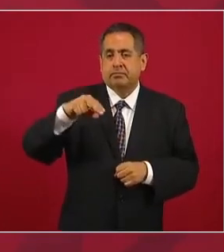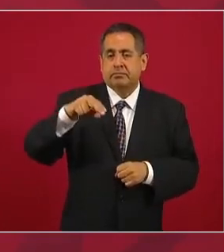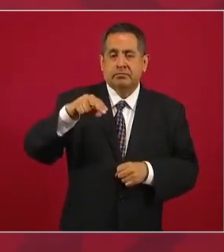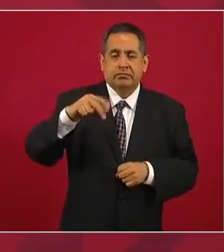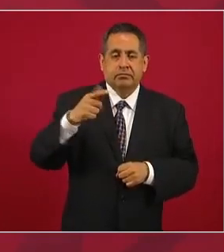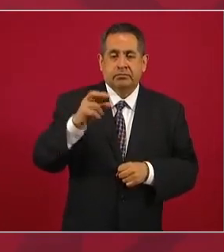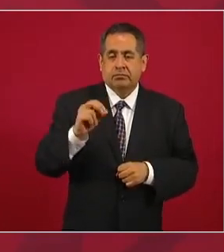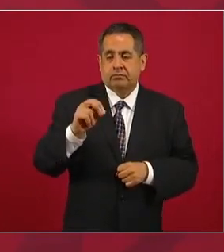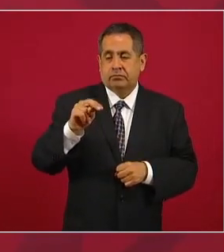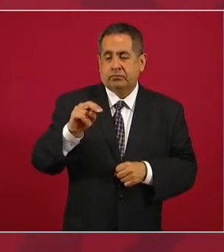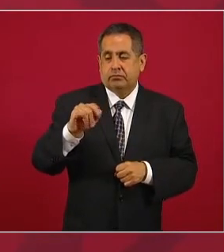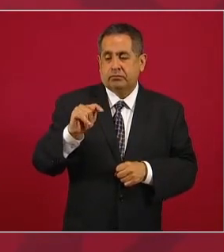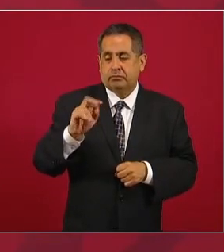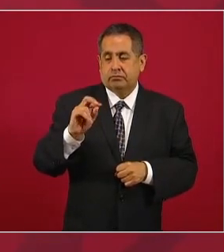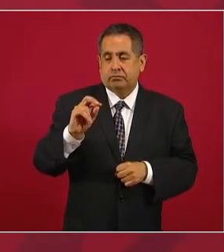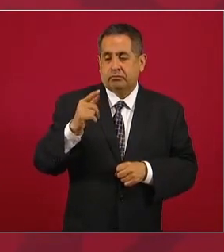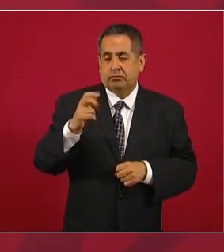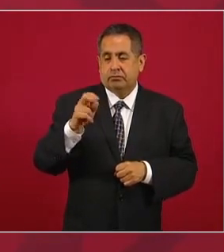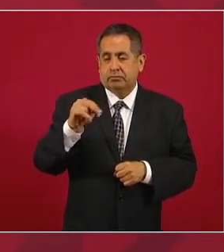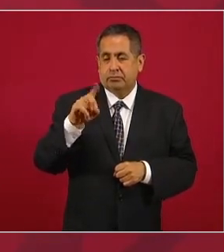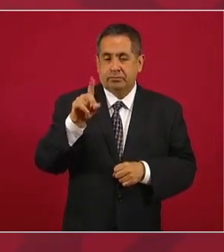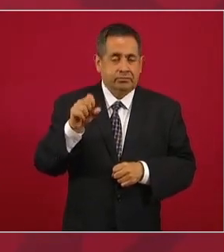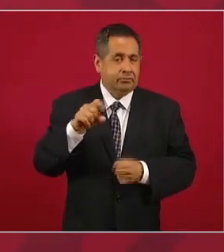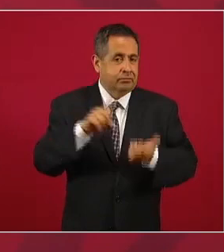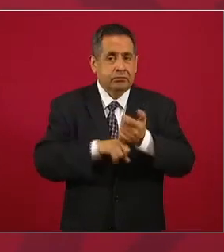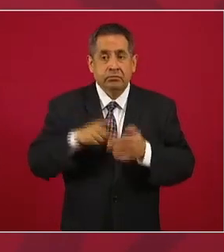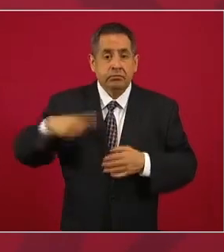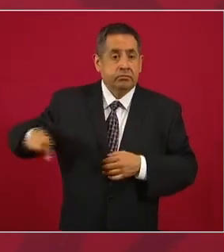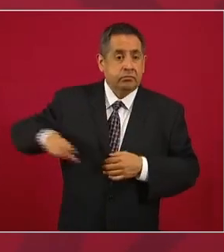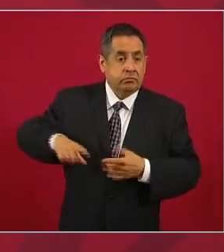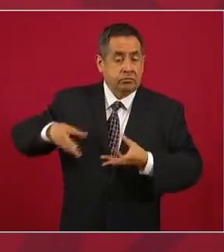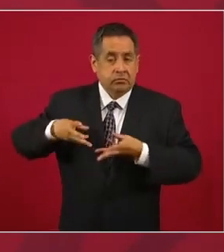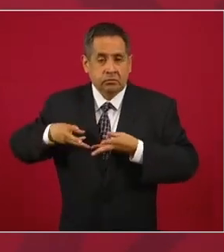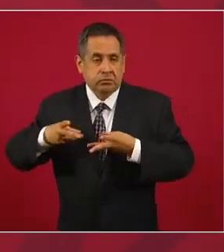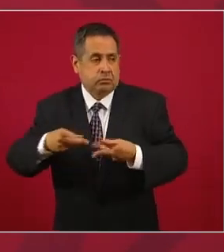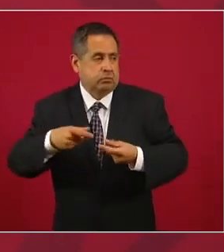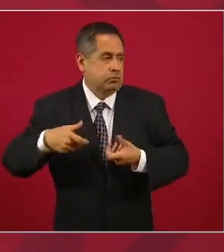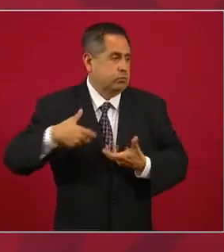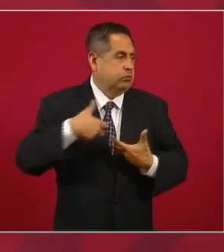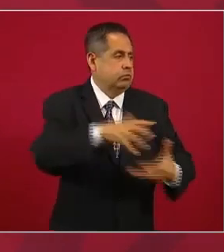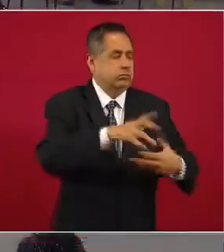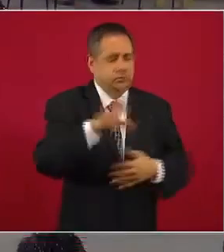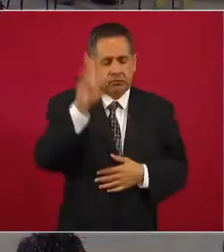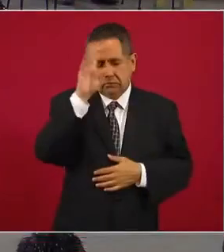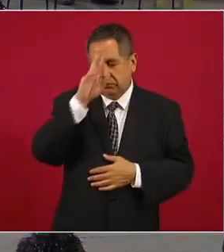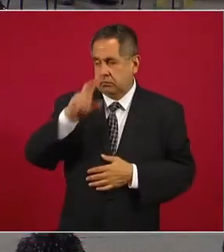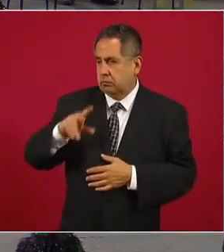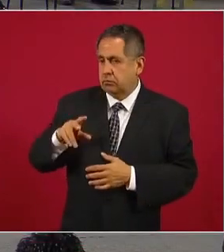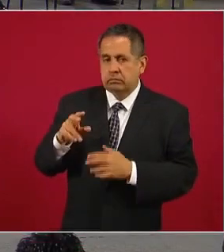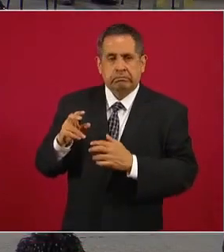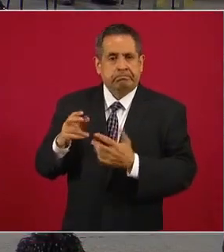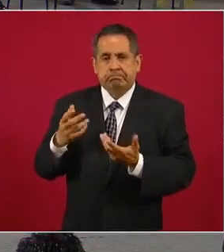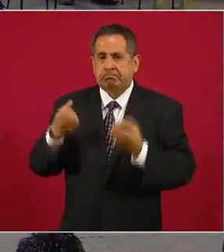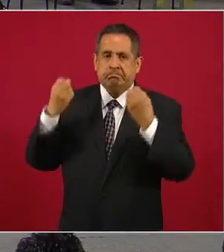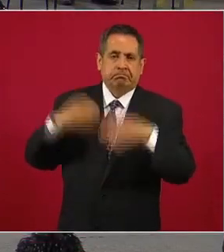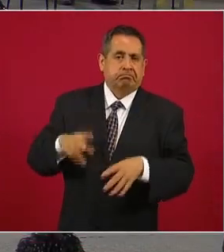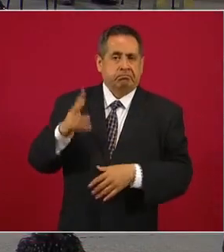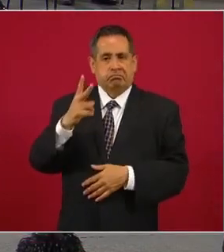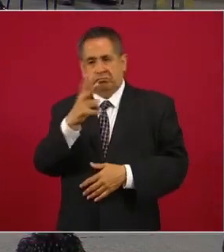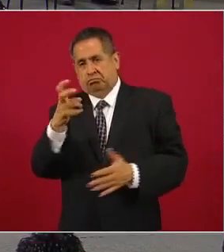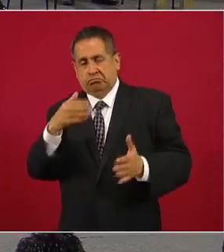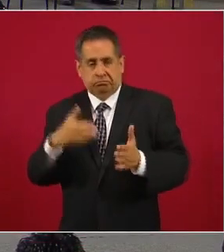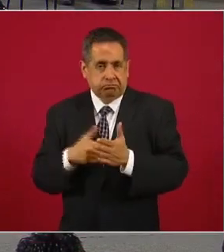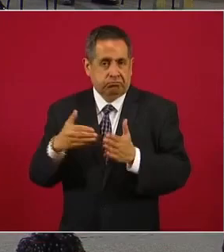agronitrogenados, operación que causó al erario un quebranto superior a 200 millones de dólares.